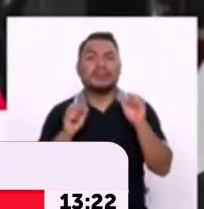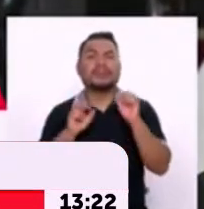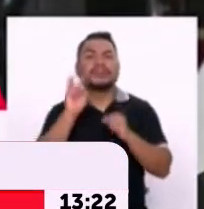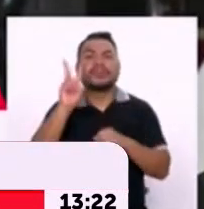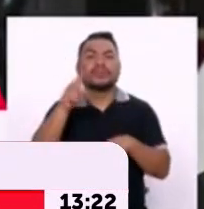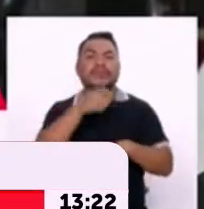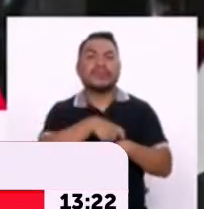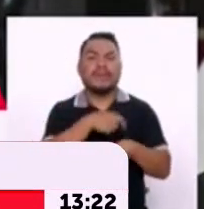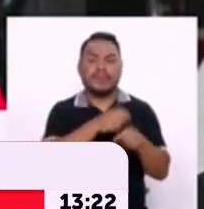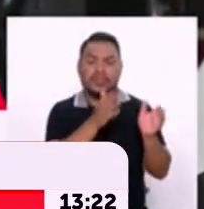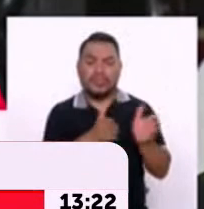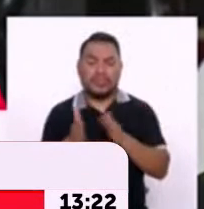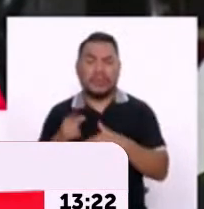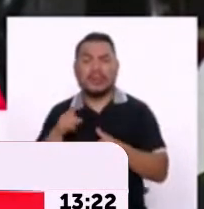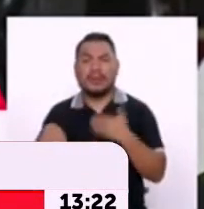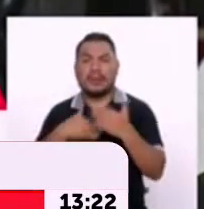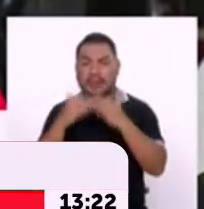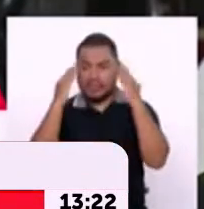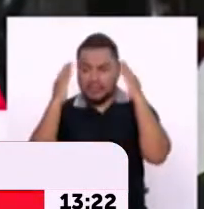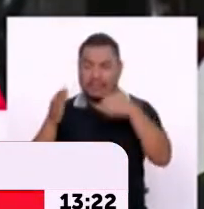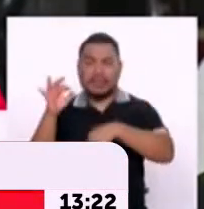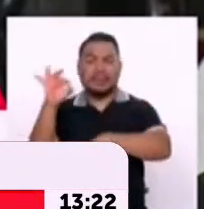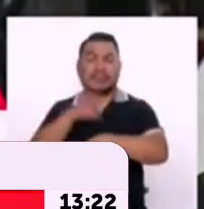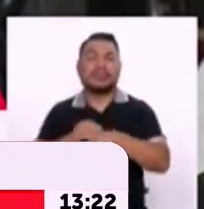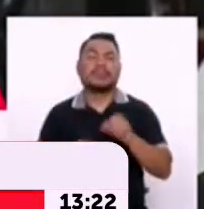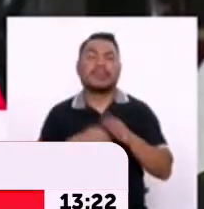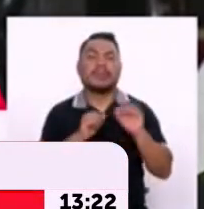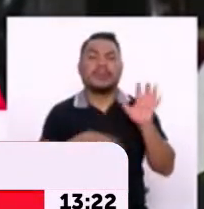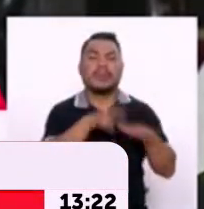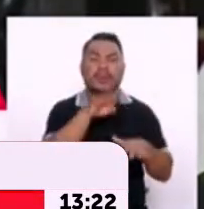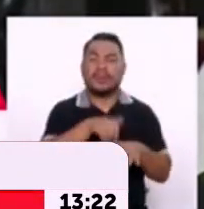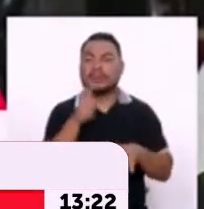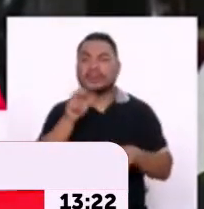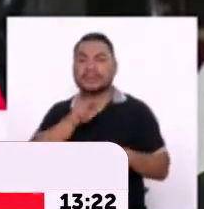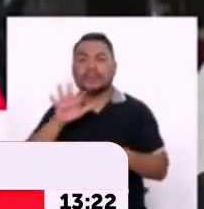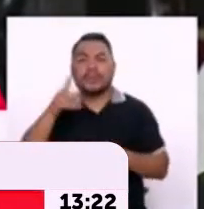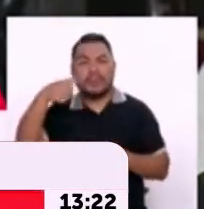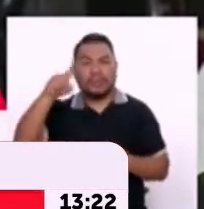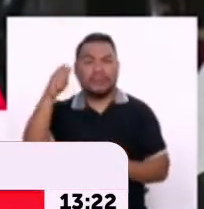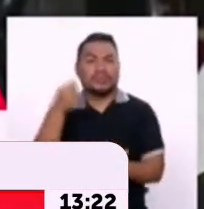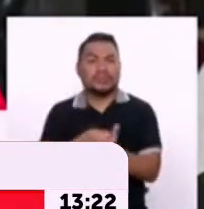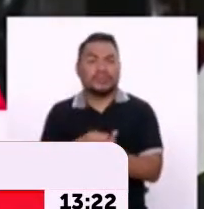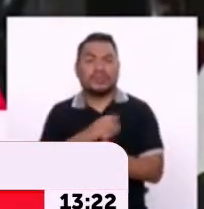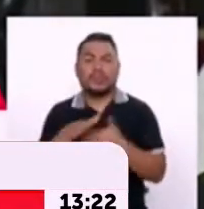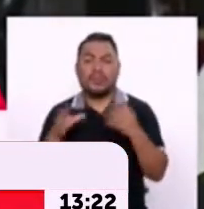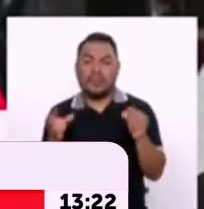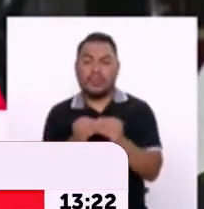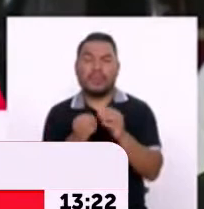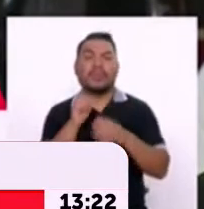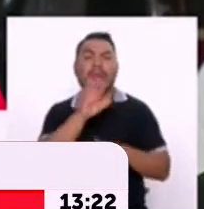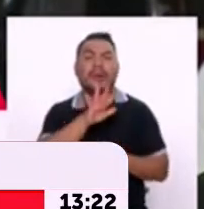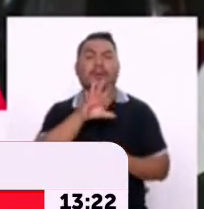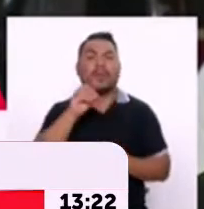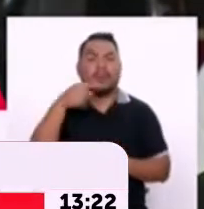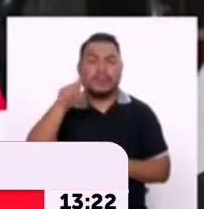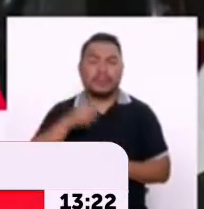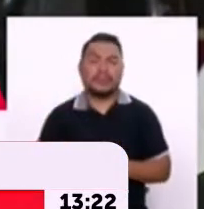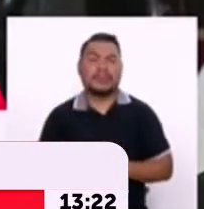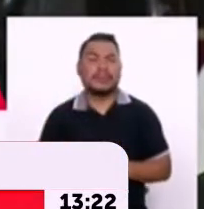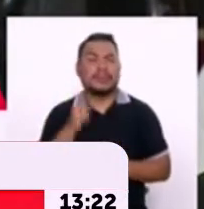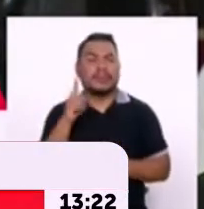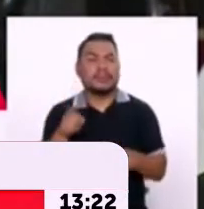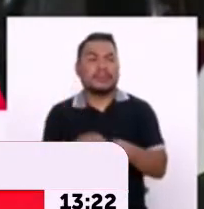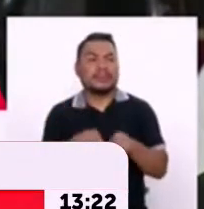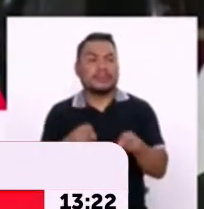dos etapas, no solamente para el dengue, los 14 más los 34 millones que son, que hacen la suma de 50 millones,